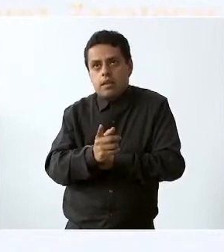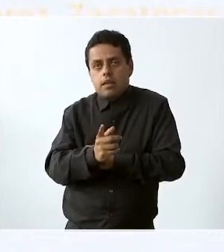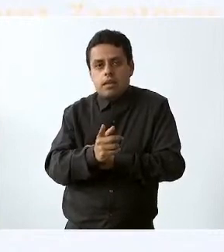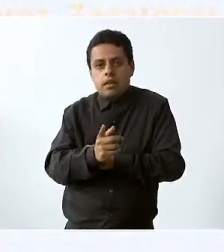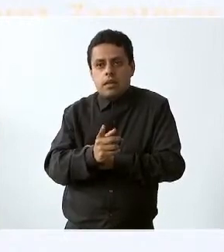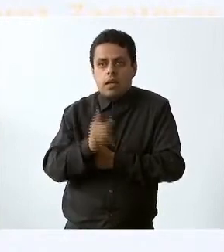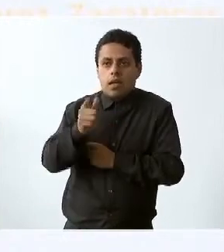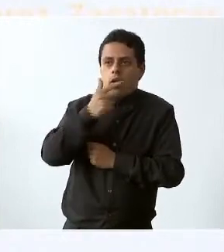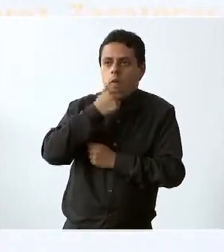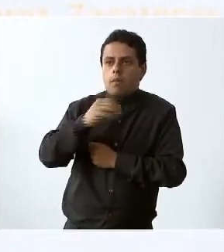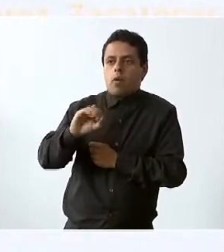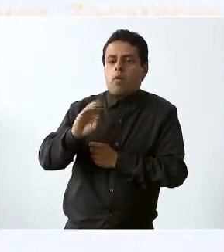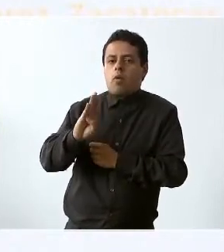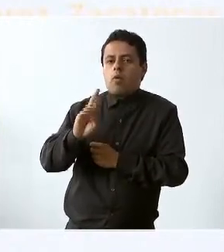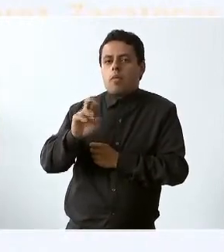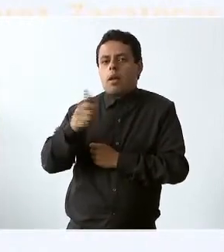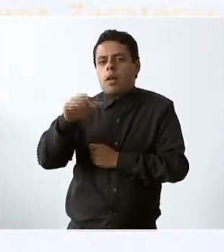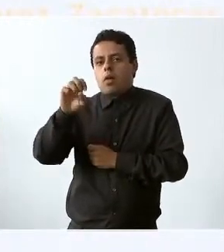con Obregón